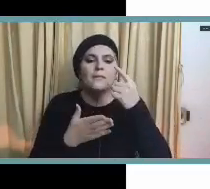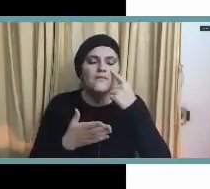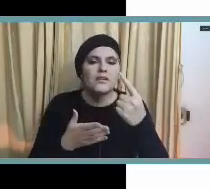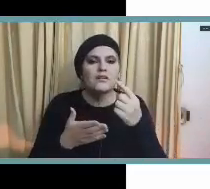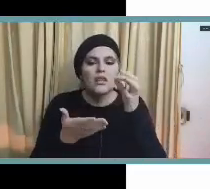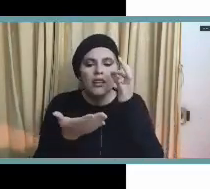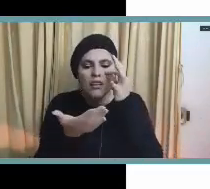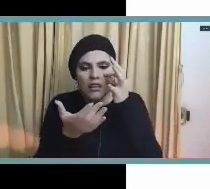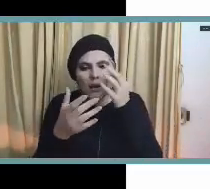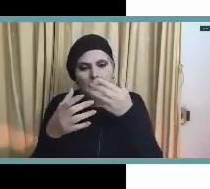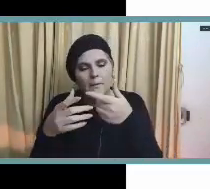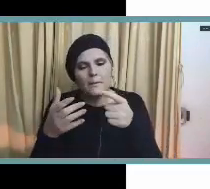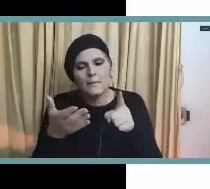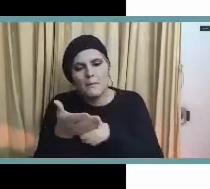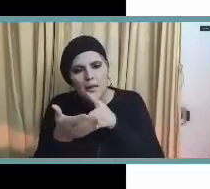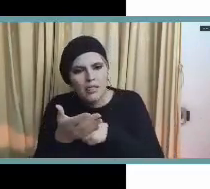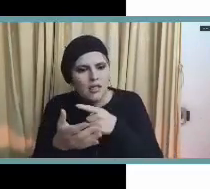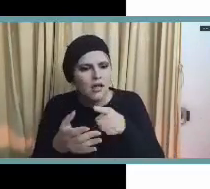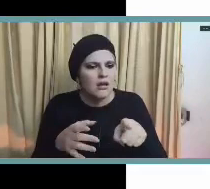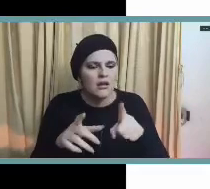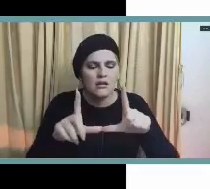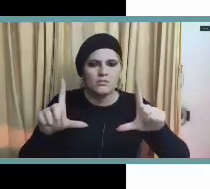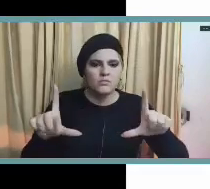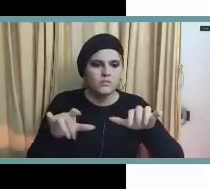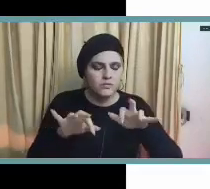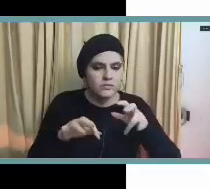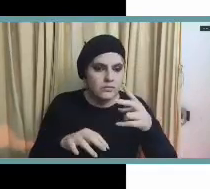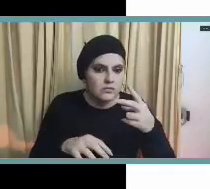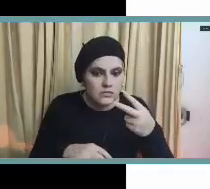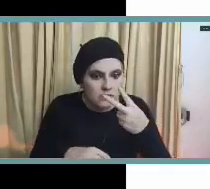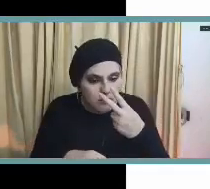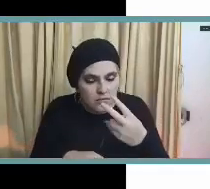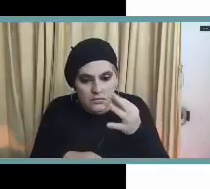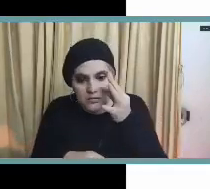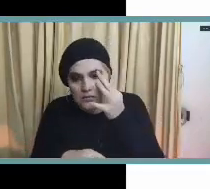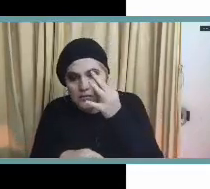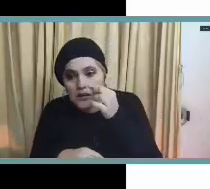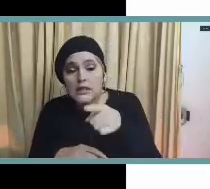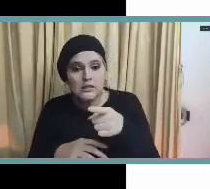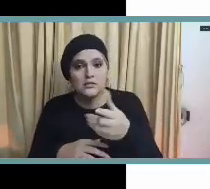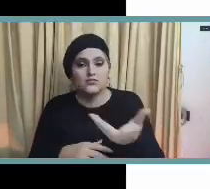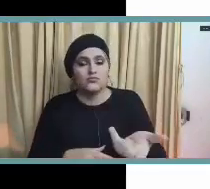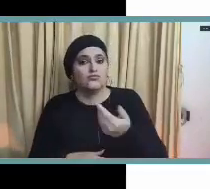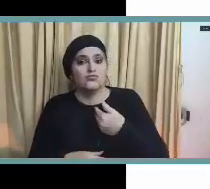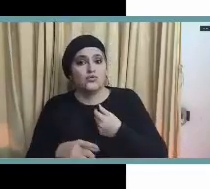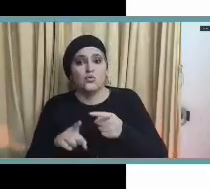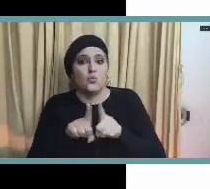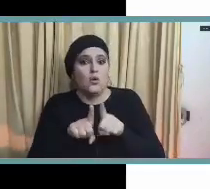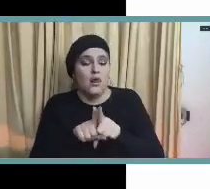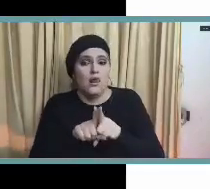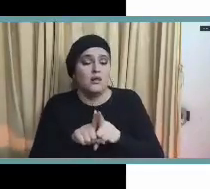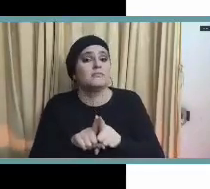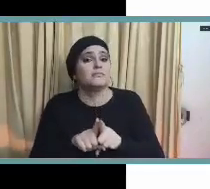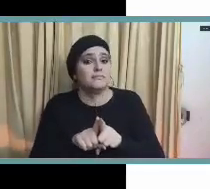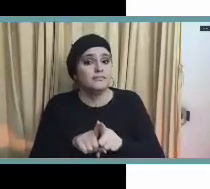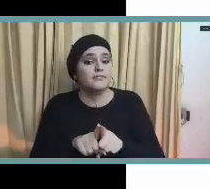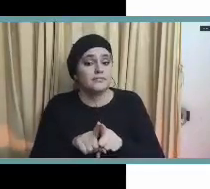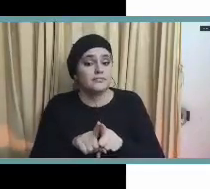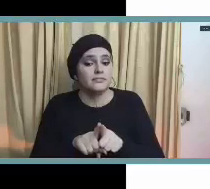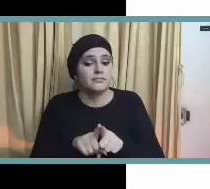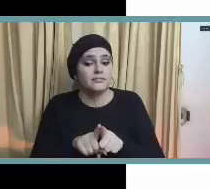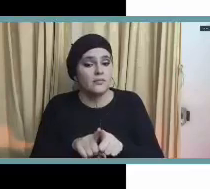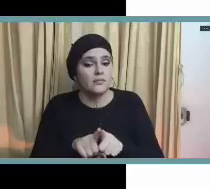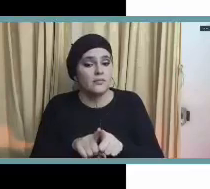las pantallas, la estimulación influye definitivamente en cómo va a ir entonces